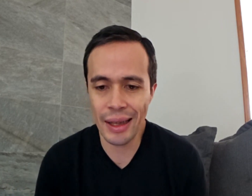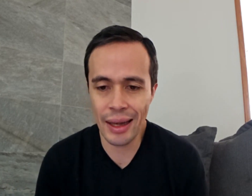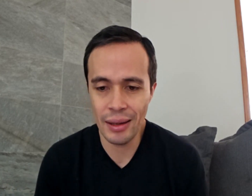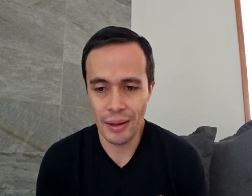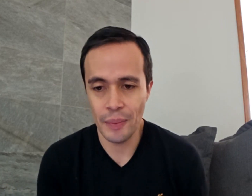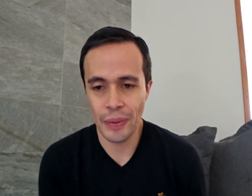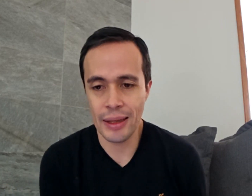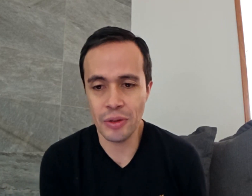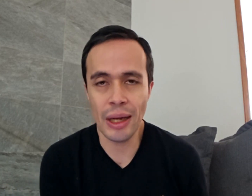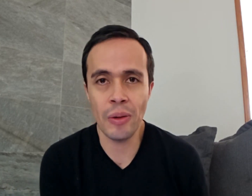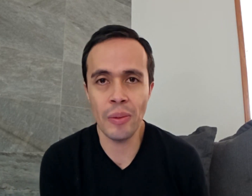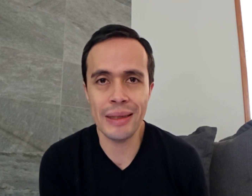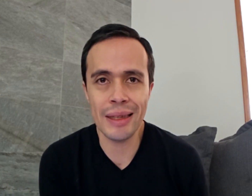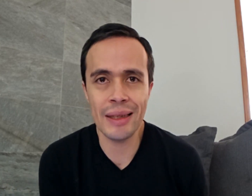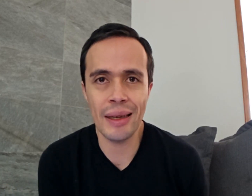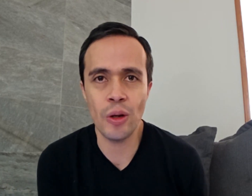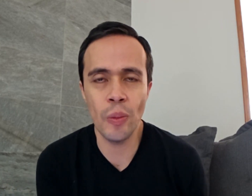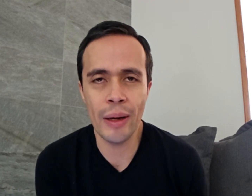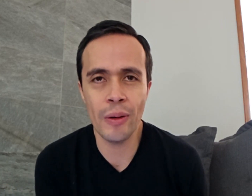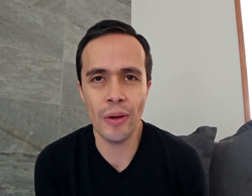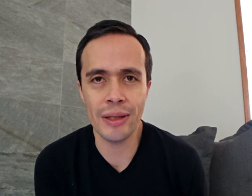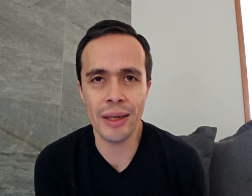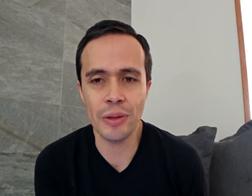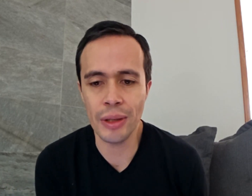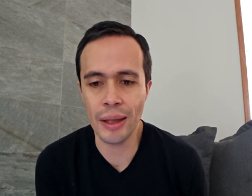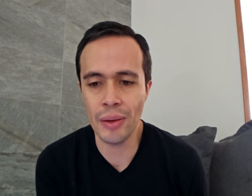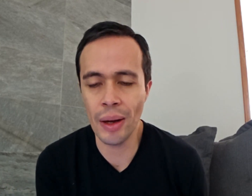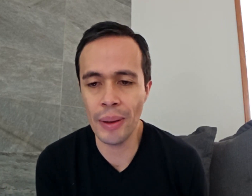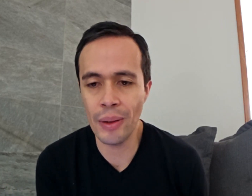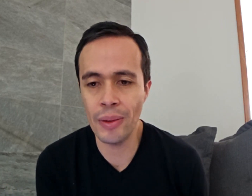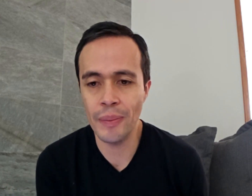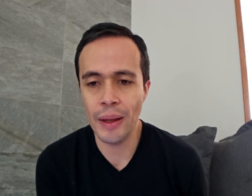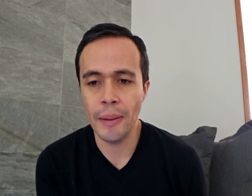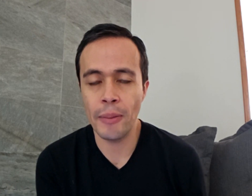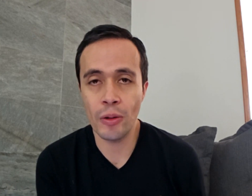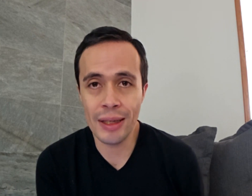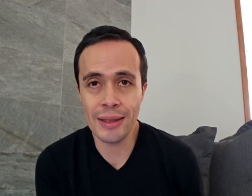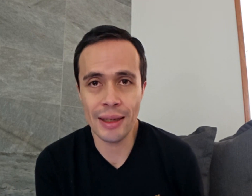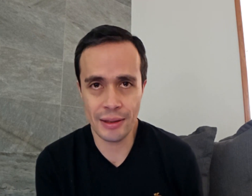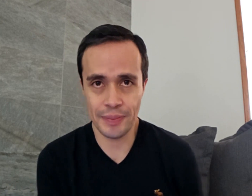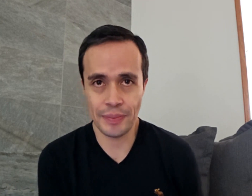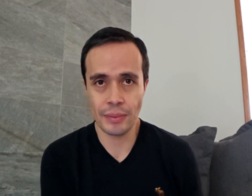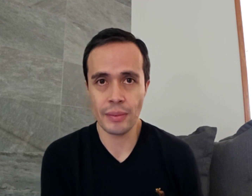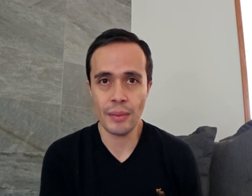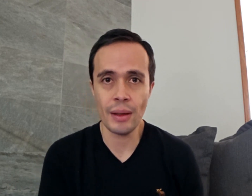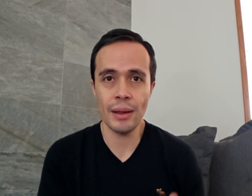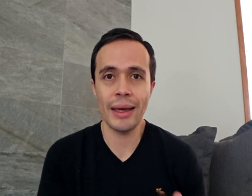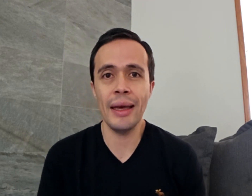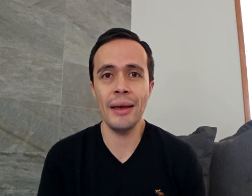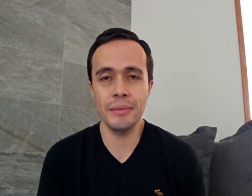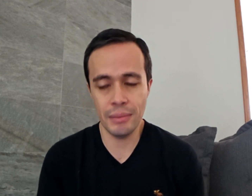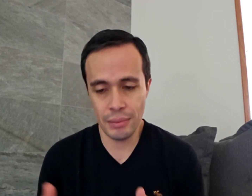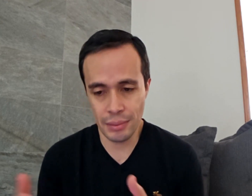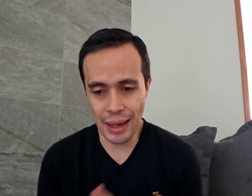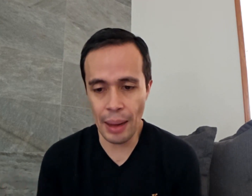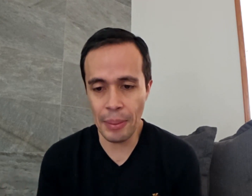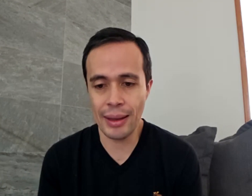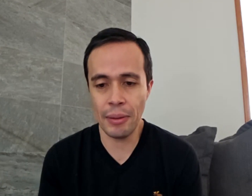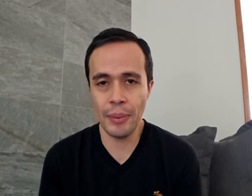nos indica que esto es algo bastante inhumano lo que está sucediendo. Ha habido protestas